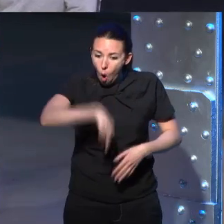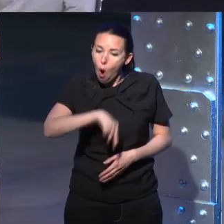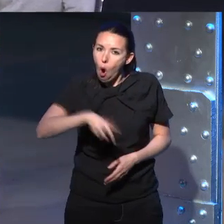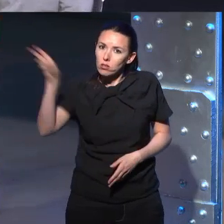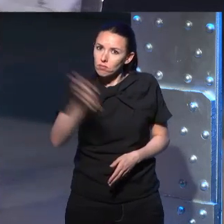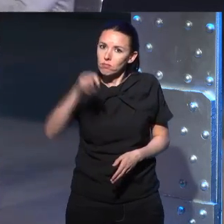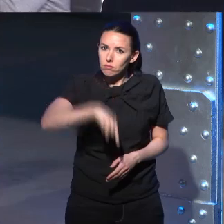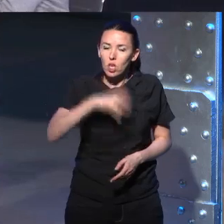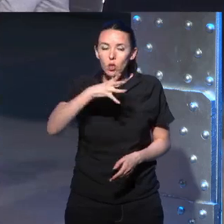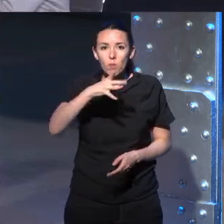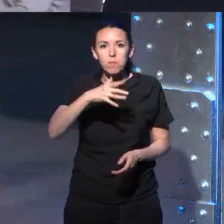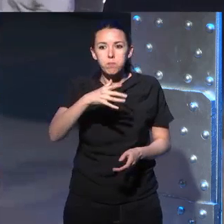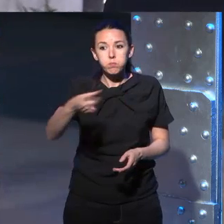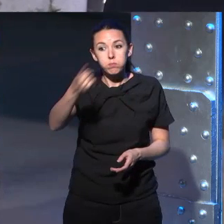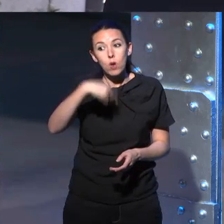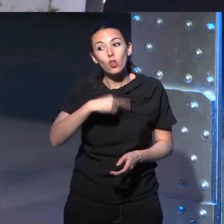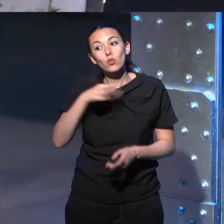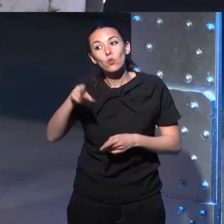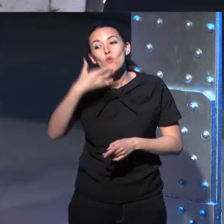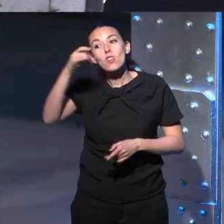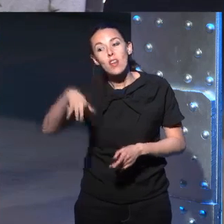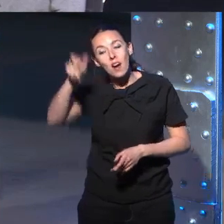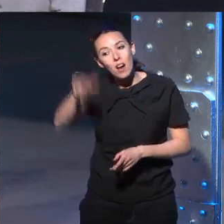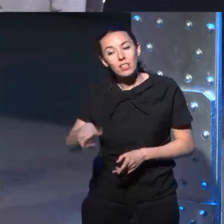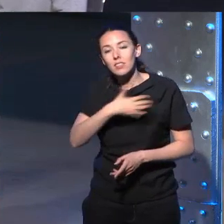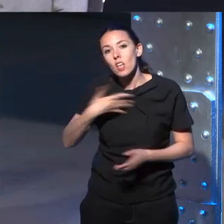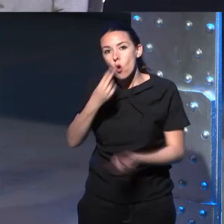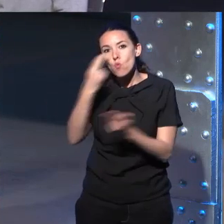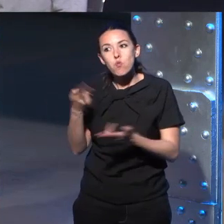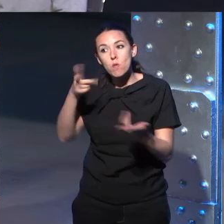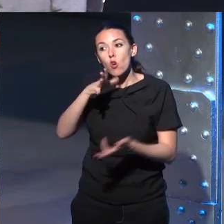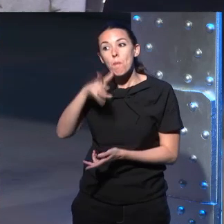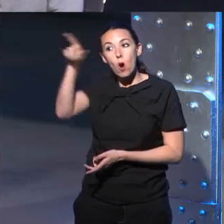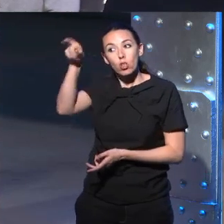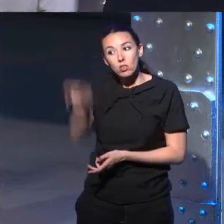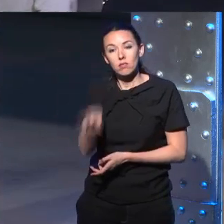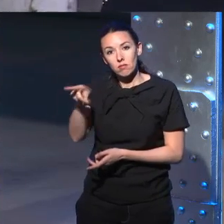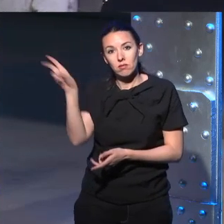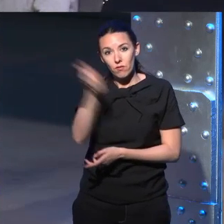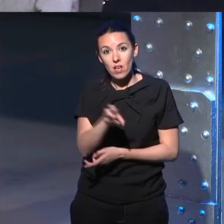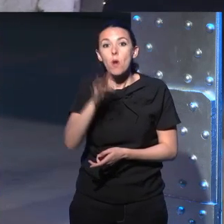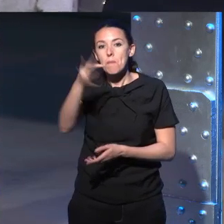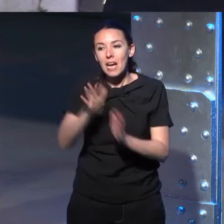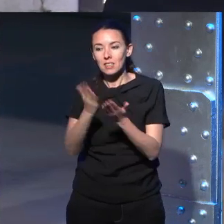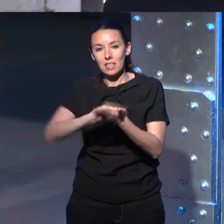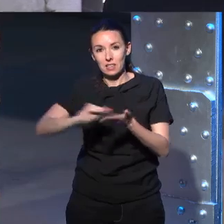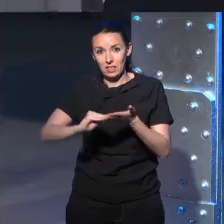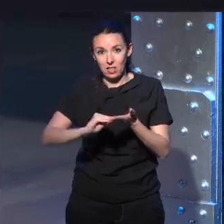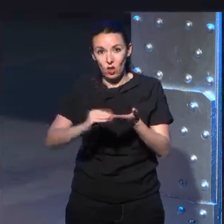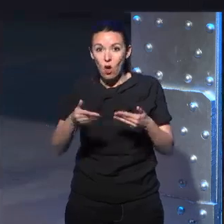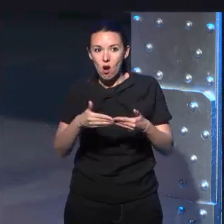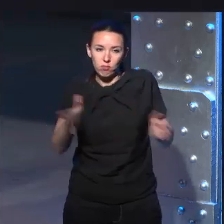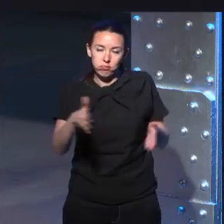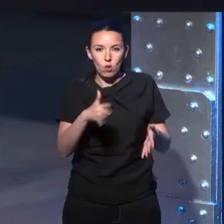aquí por ser vos quien sois, y eso quiero decirlo públicamente y por lo que habéis escrito. Y para abrir el fuego, así